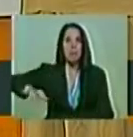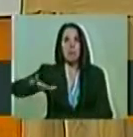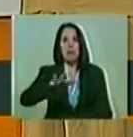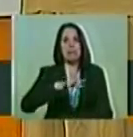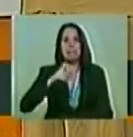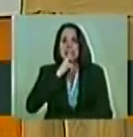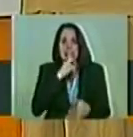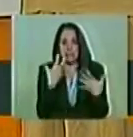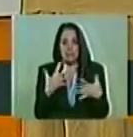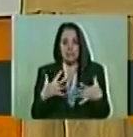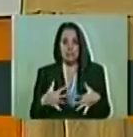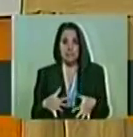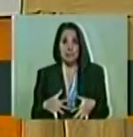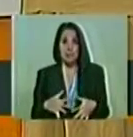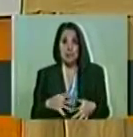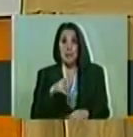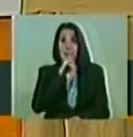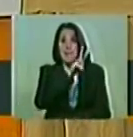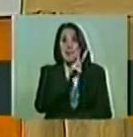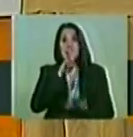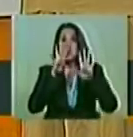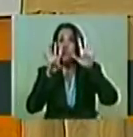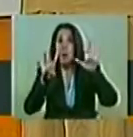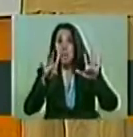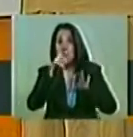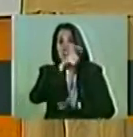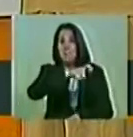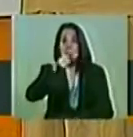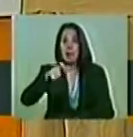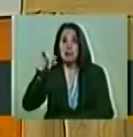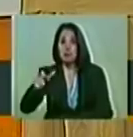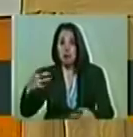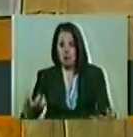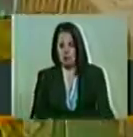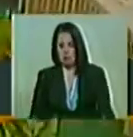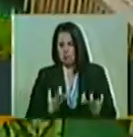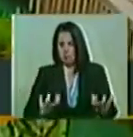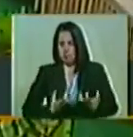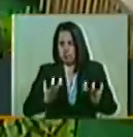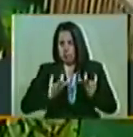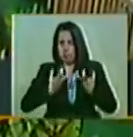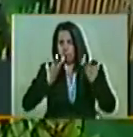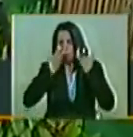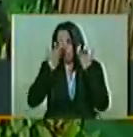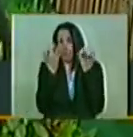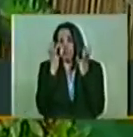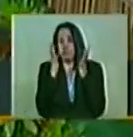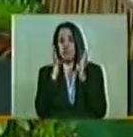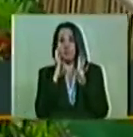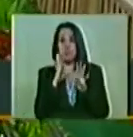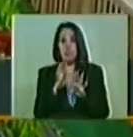es haber incendiado a 29 personas. De las 29, 9 murieron